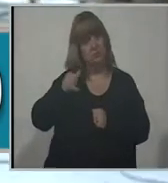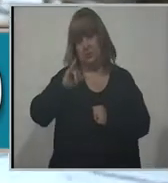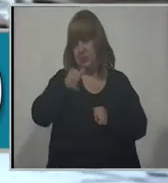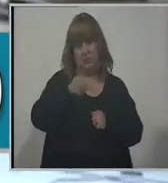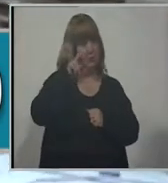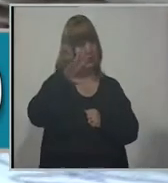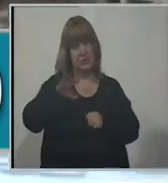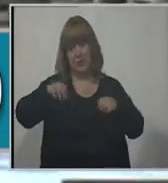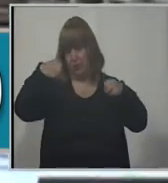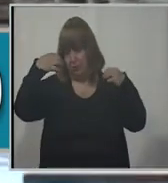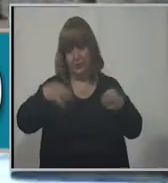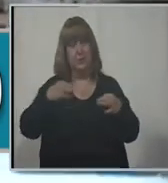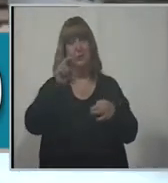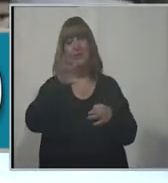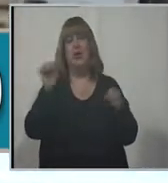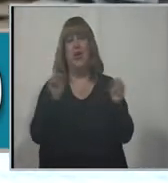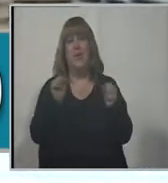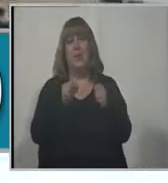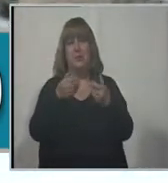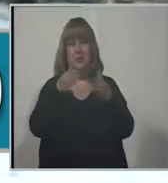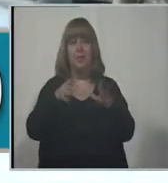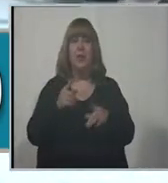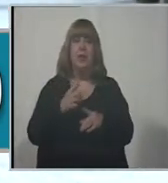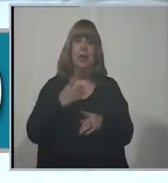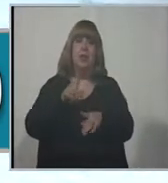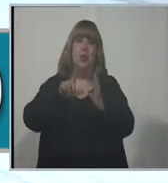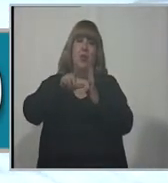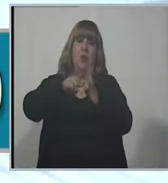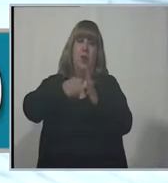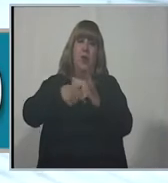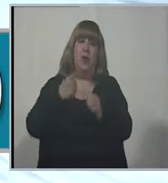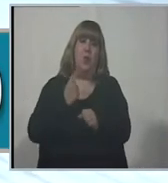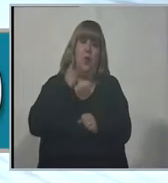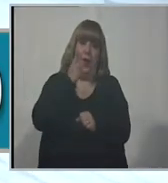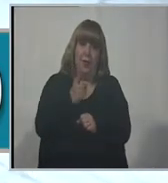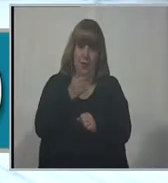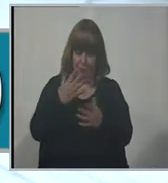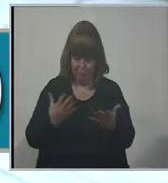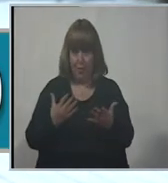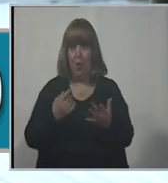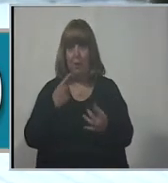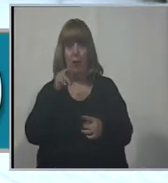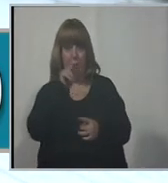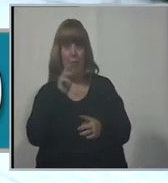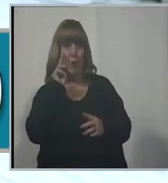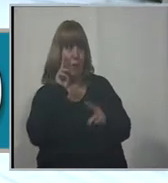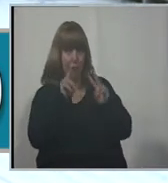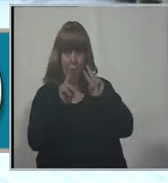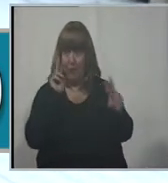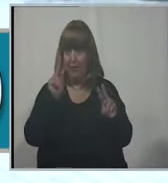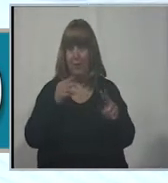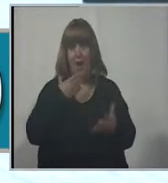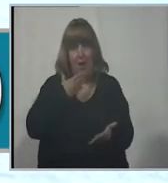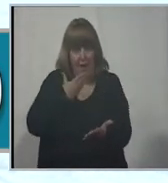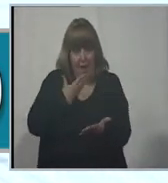Como decíamos recién, la obra, si bien tardó un año, pero valió la pena porque la transformación de la plaza es realmente